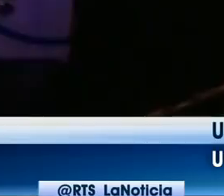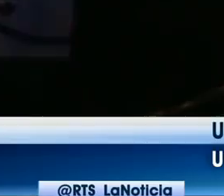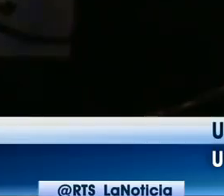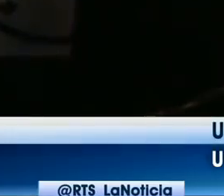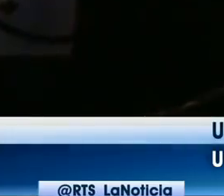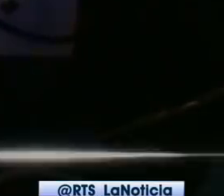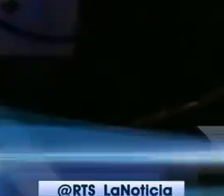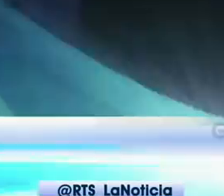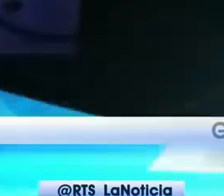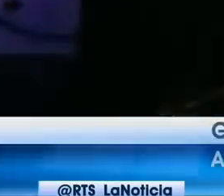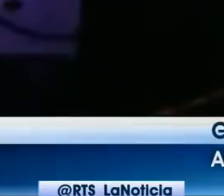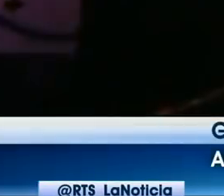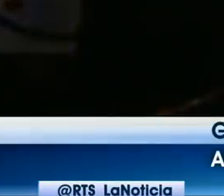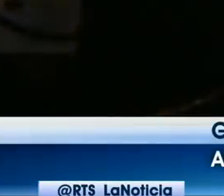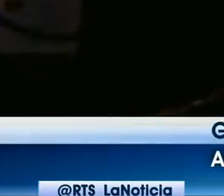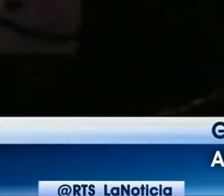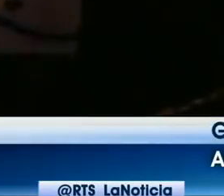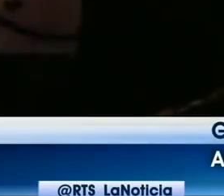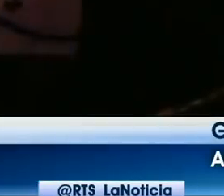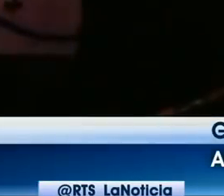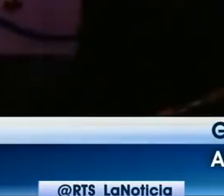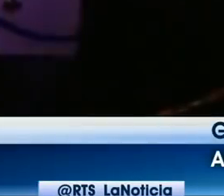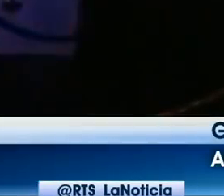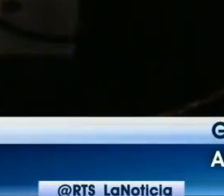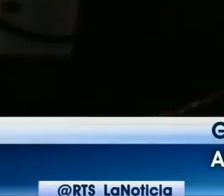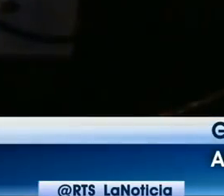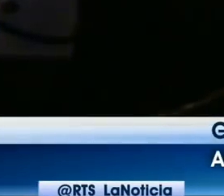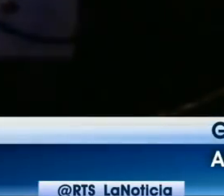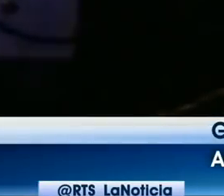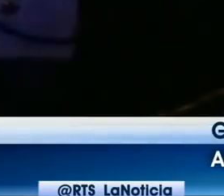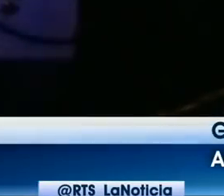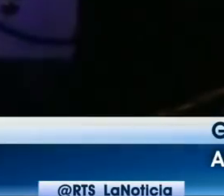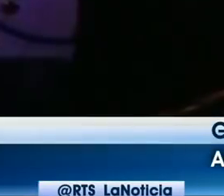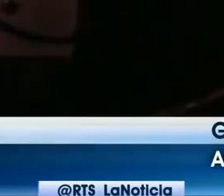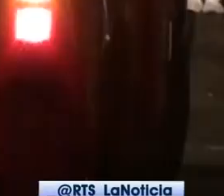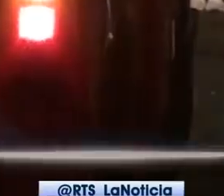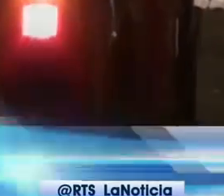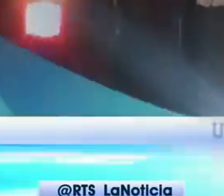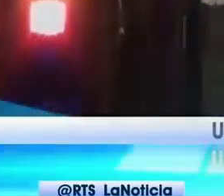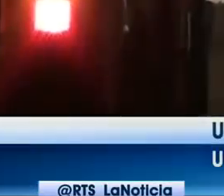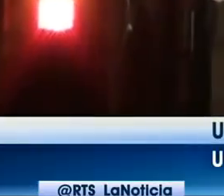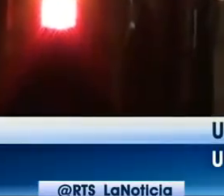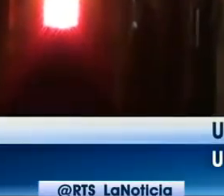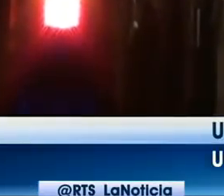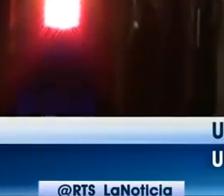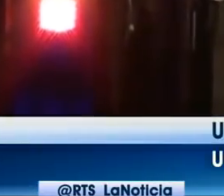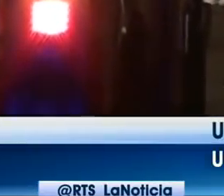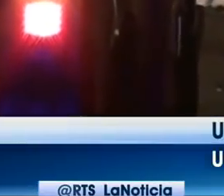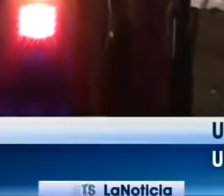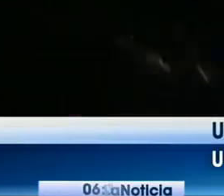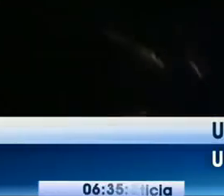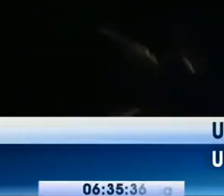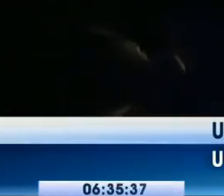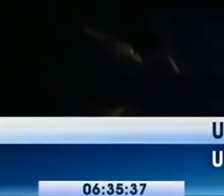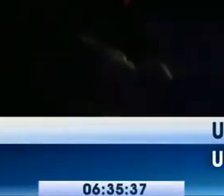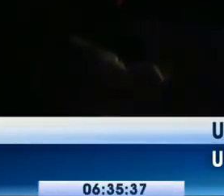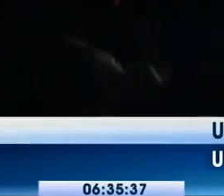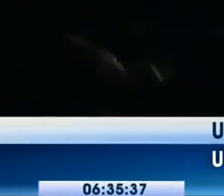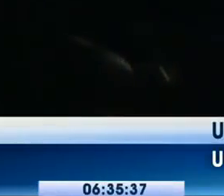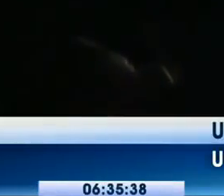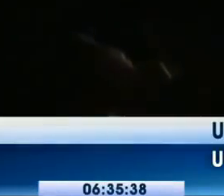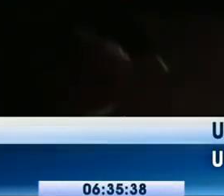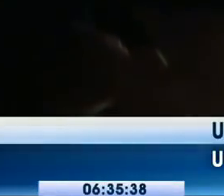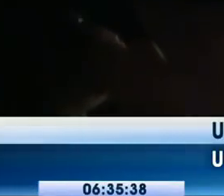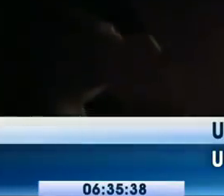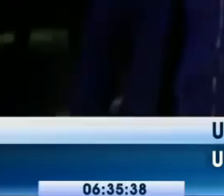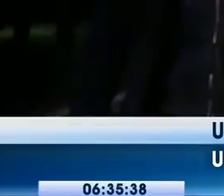ahorita, en este momento, algunas diligencias, conjuntamente con especialistas del GOE. Moradores del sector asombrados cuentan que escucharon una